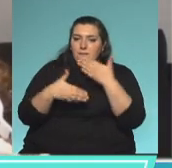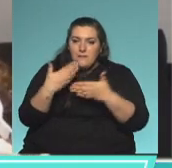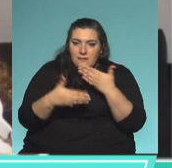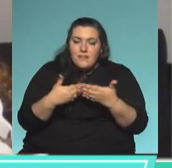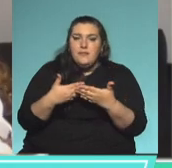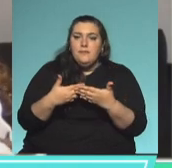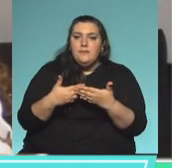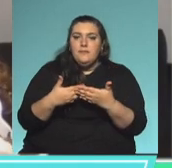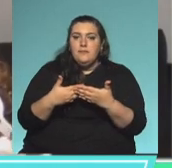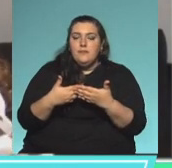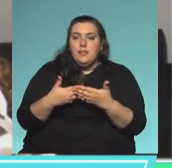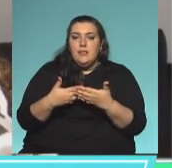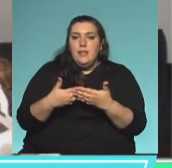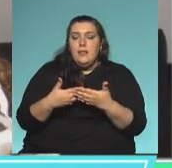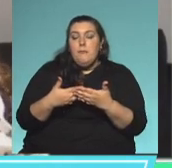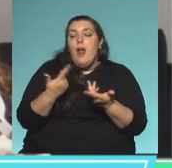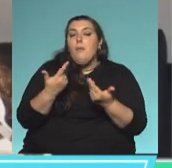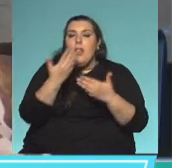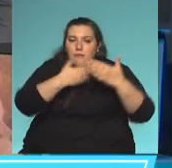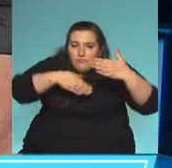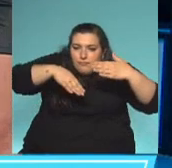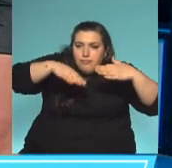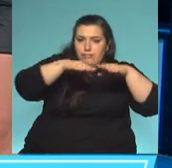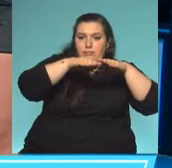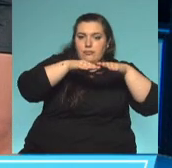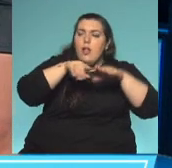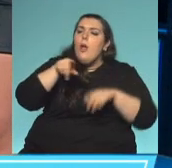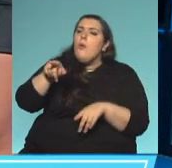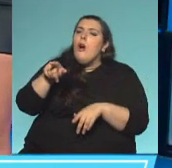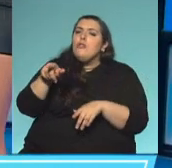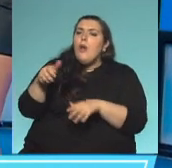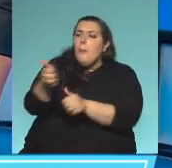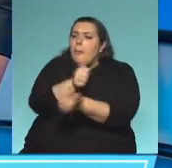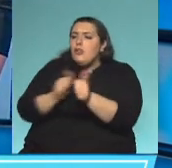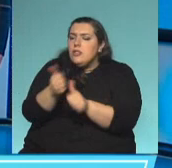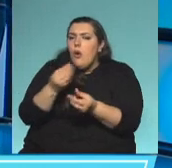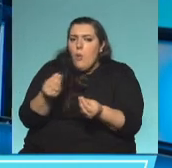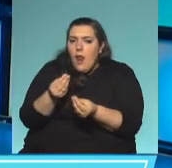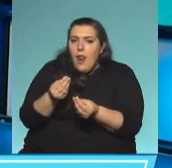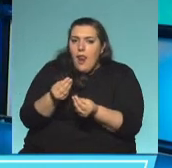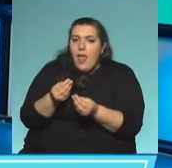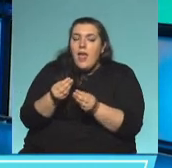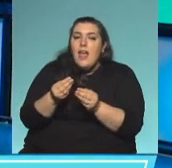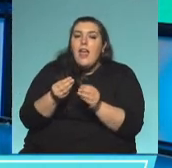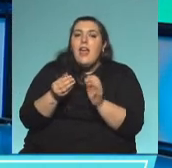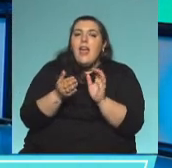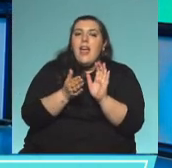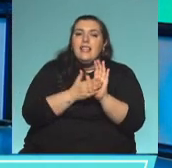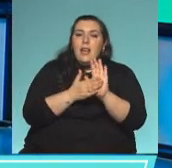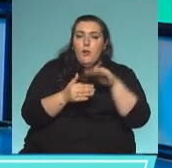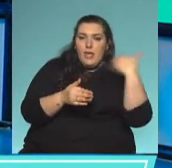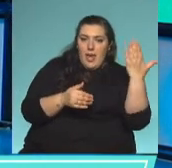de más grande edad. Milly, ¿qué jugás? Juego de extremo izquierdo. De extremo izquierdo.